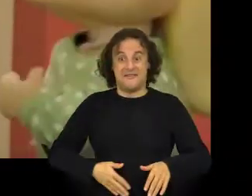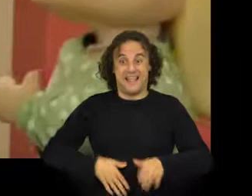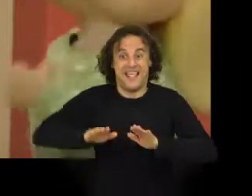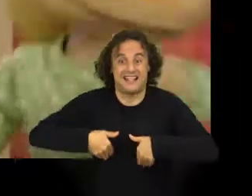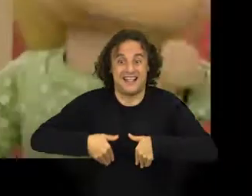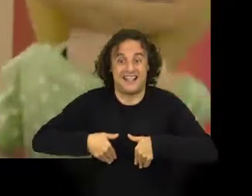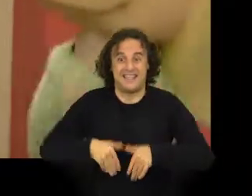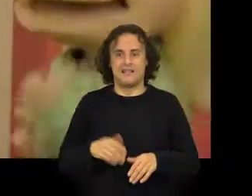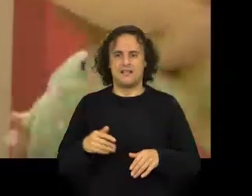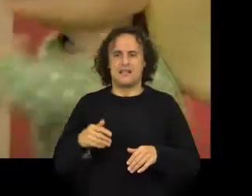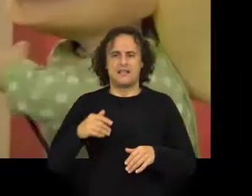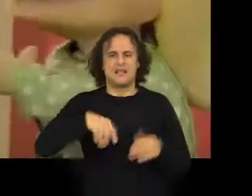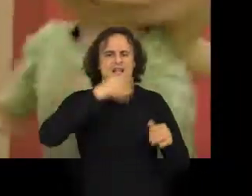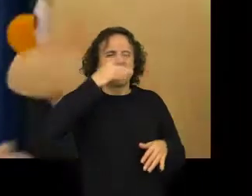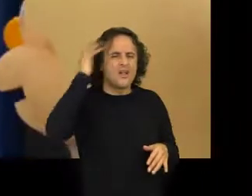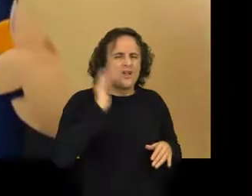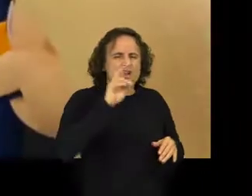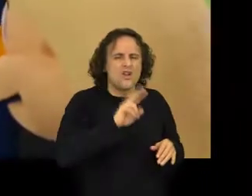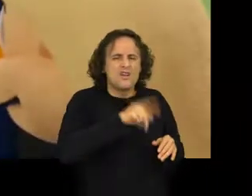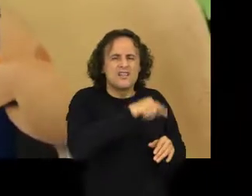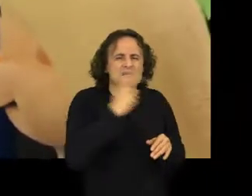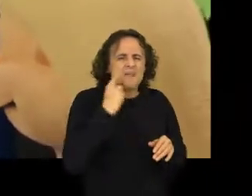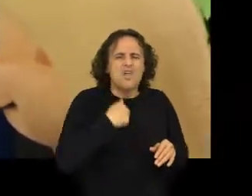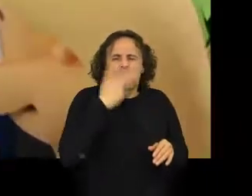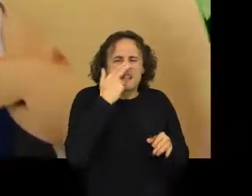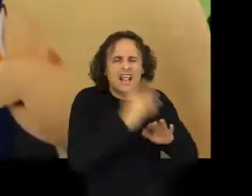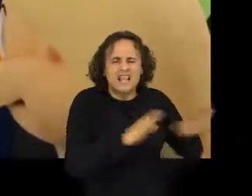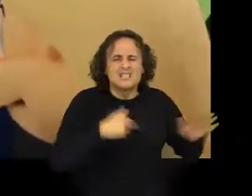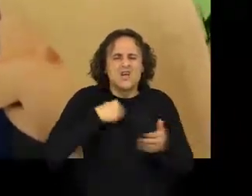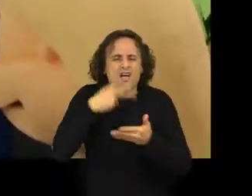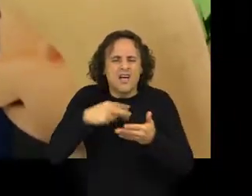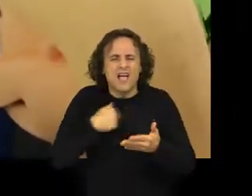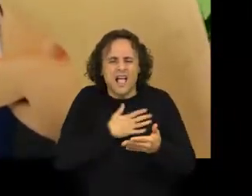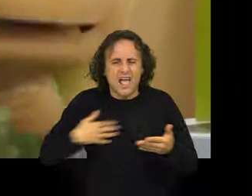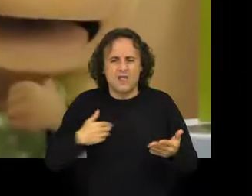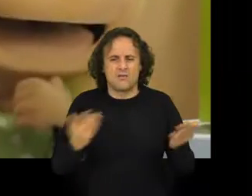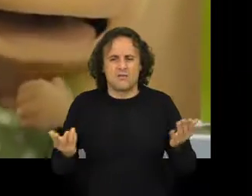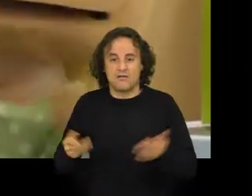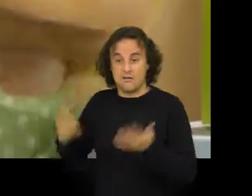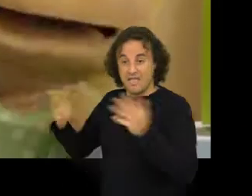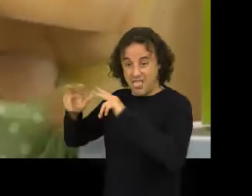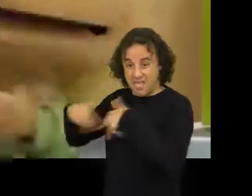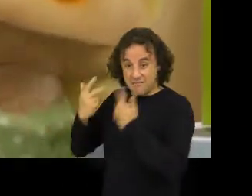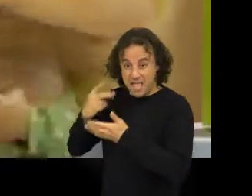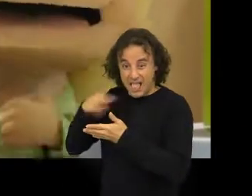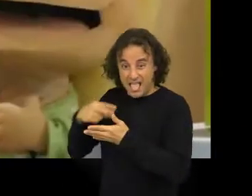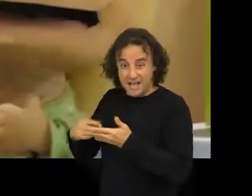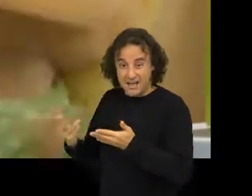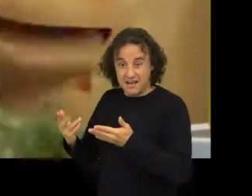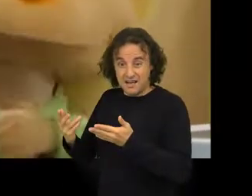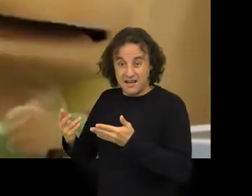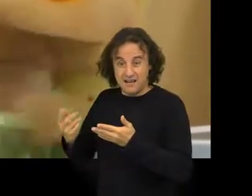barriga cara adiante, a barriga cara atrás. Loli, non me interesan os teus soños. Déixame ler. Déixame